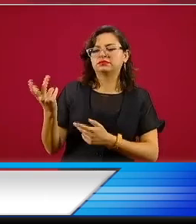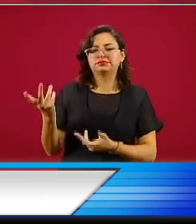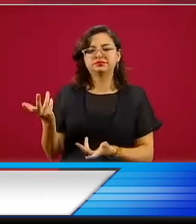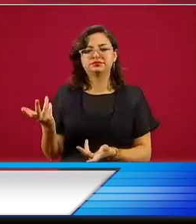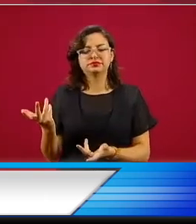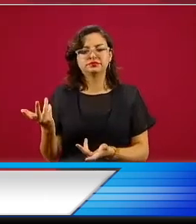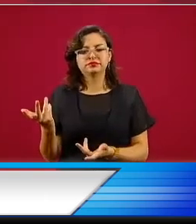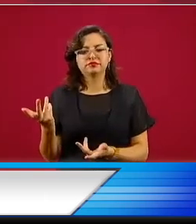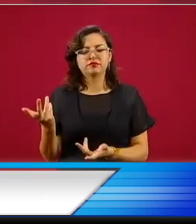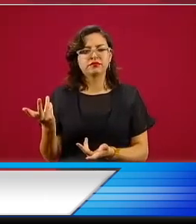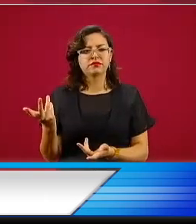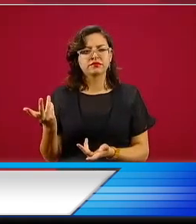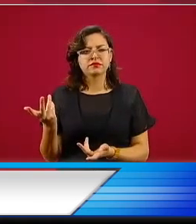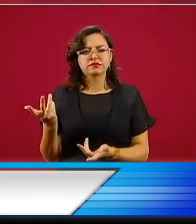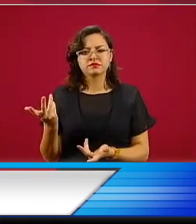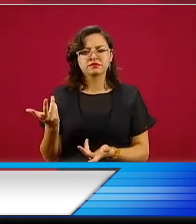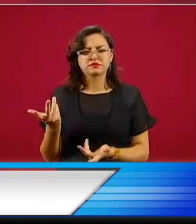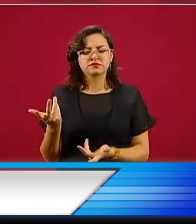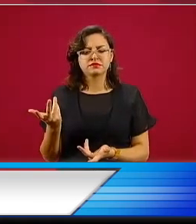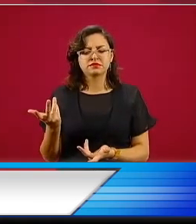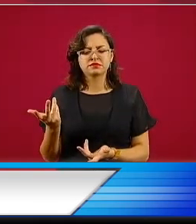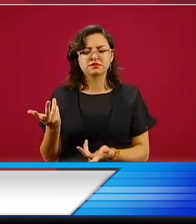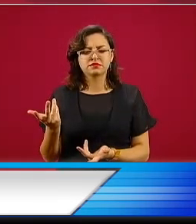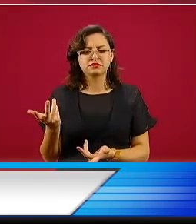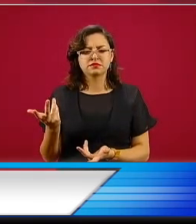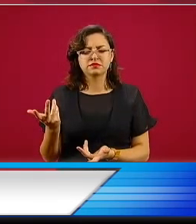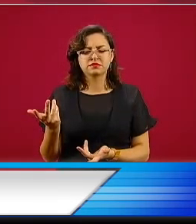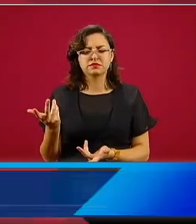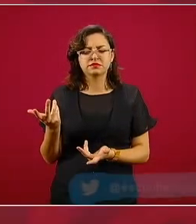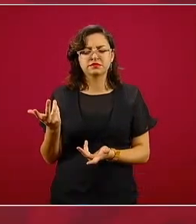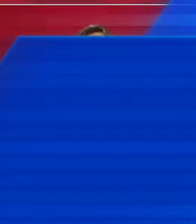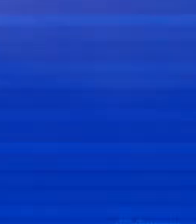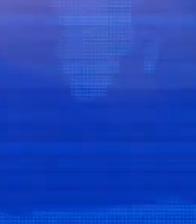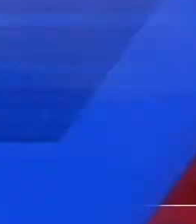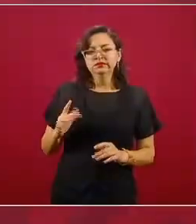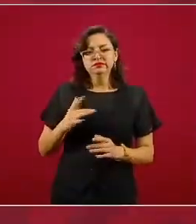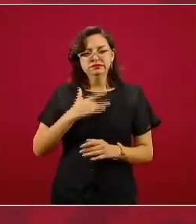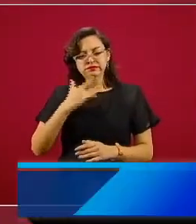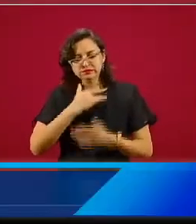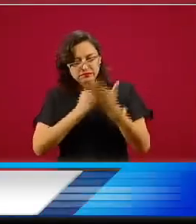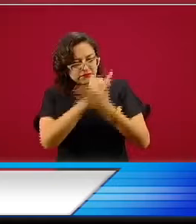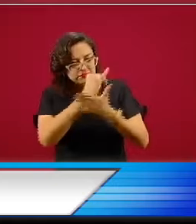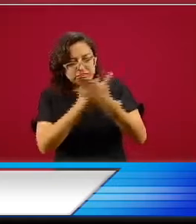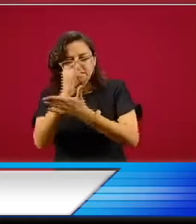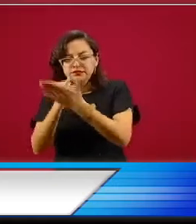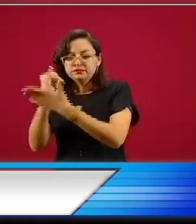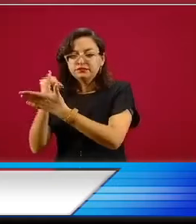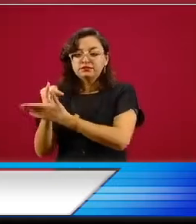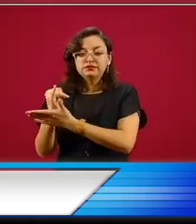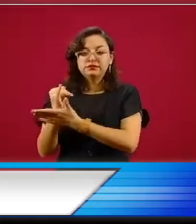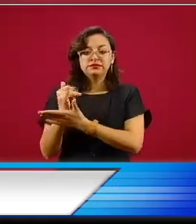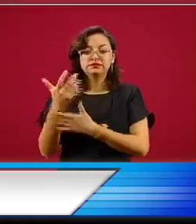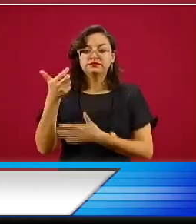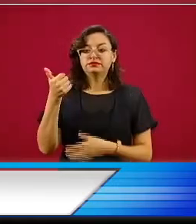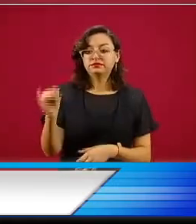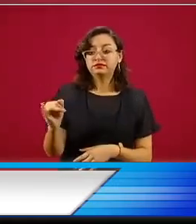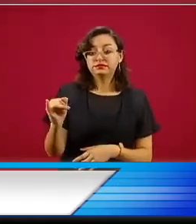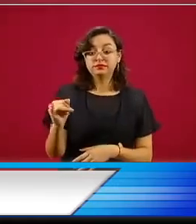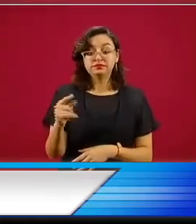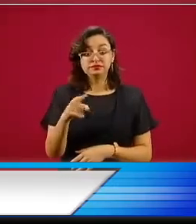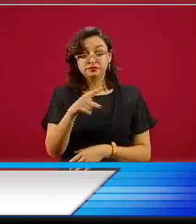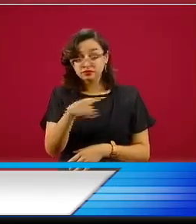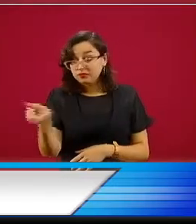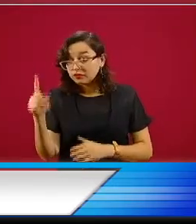zonas solo serán en donde no se han presentado casos de COVID-19. México, Estados Unidos y